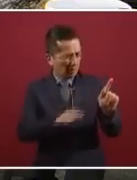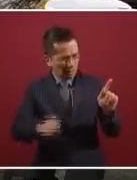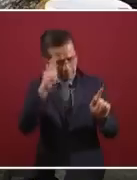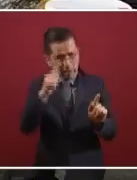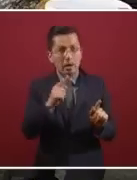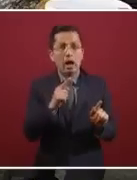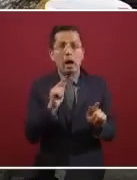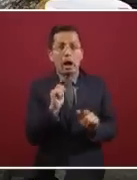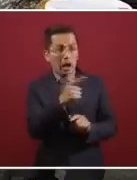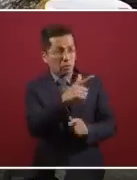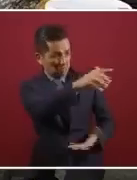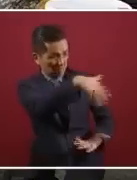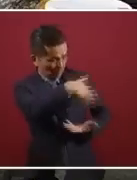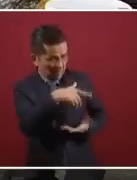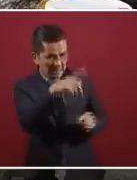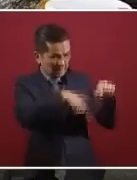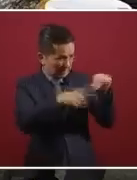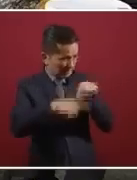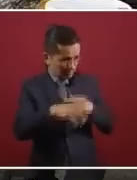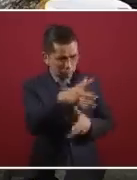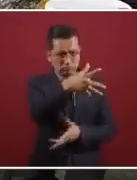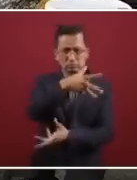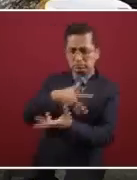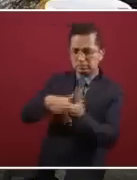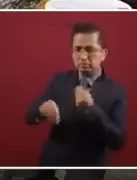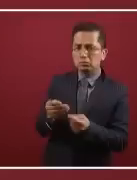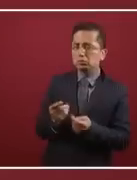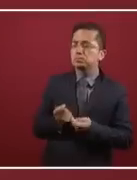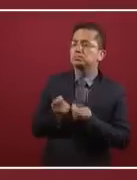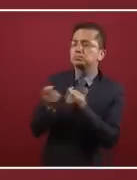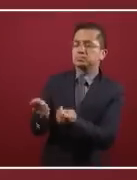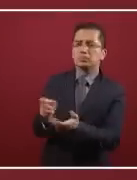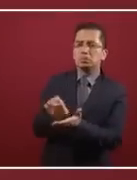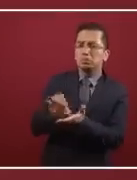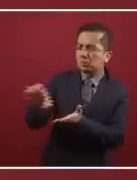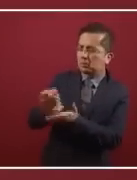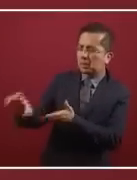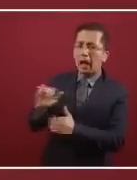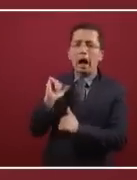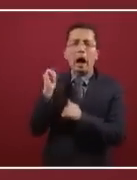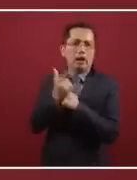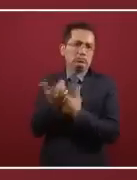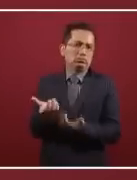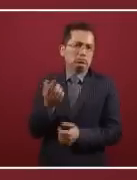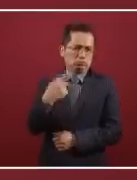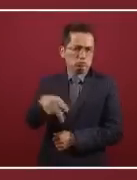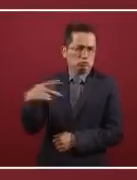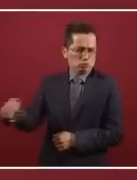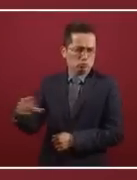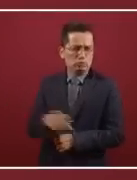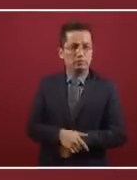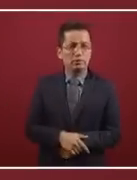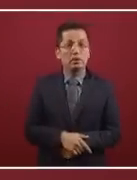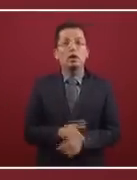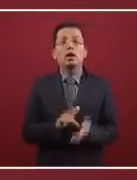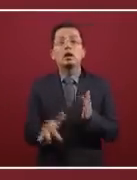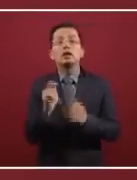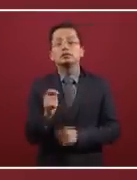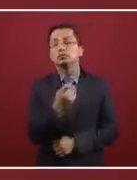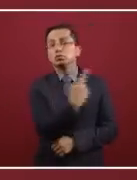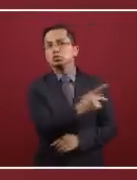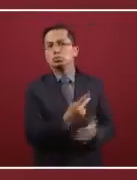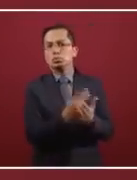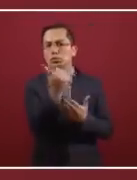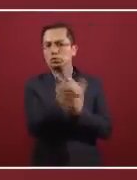devolverles algo de lo que les pertenece, se debe a este gran proyecto. Y este proyecto llegó inclusive a generar una